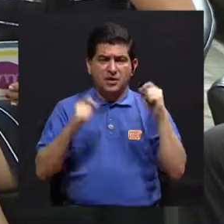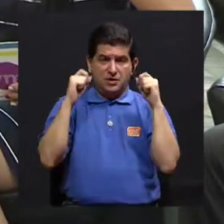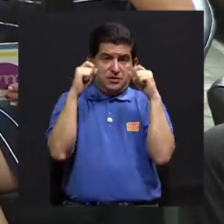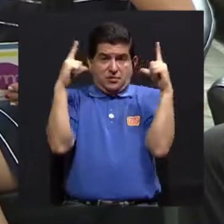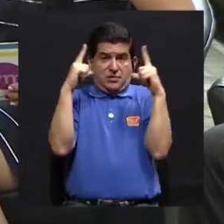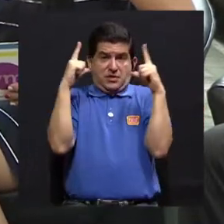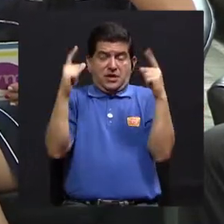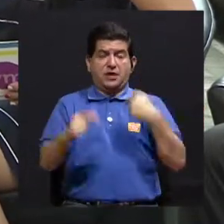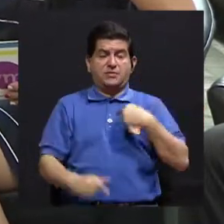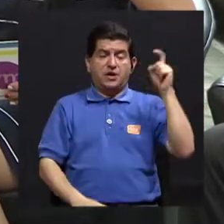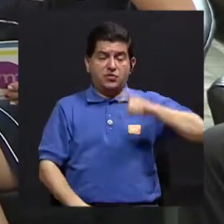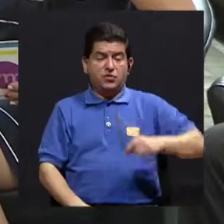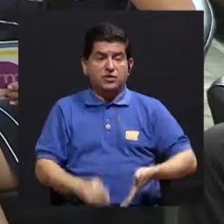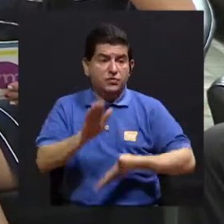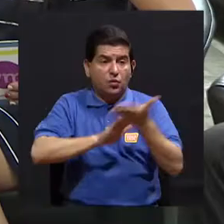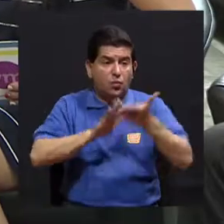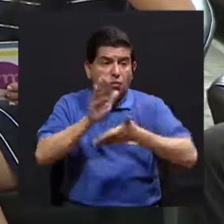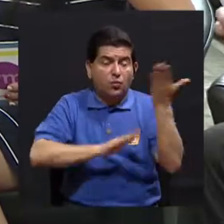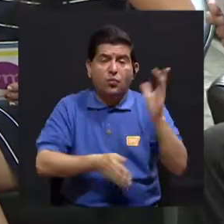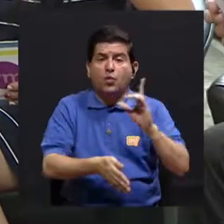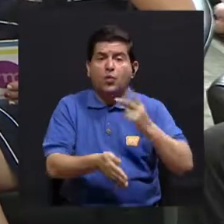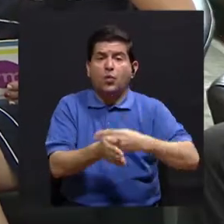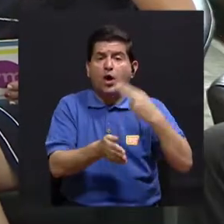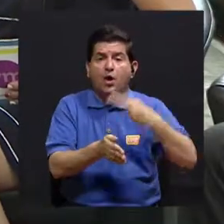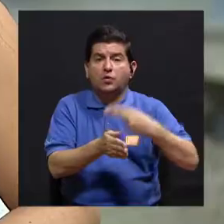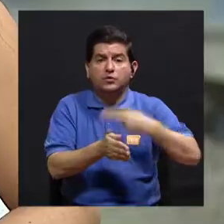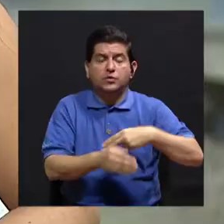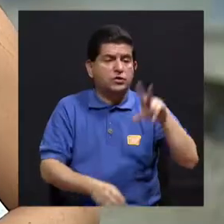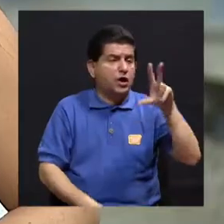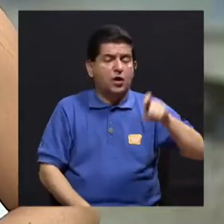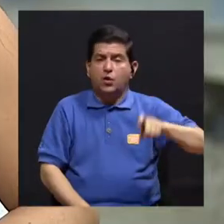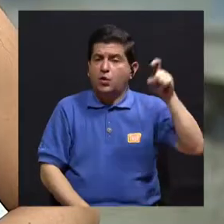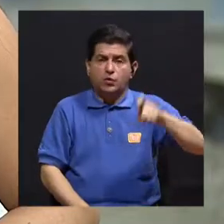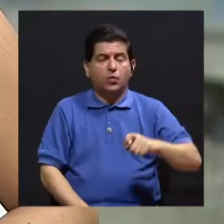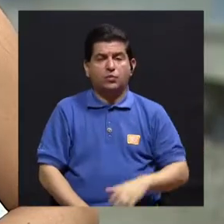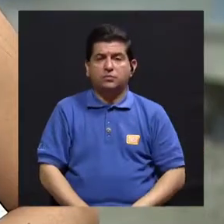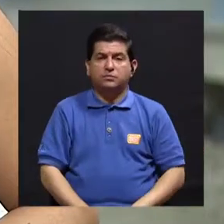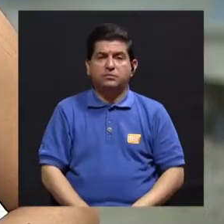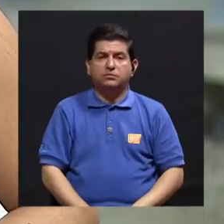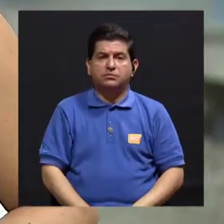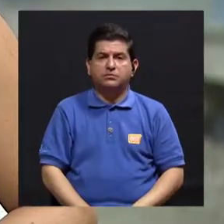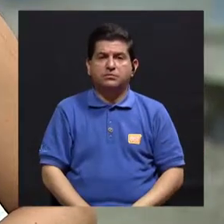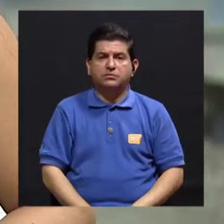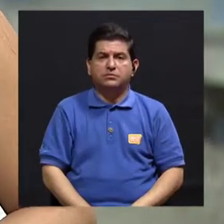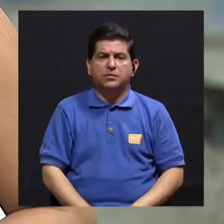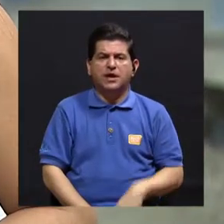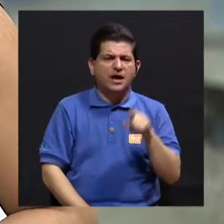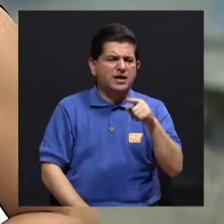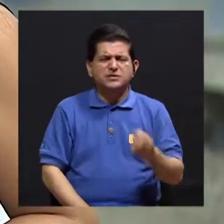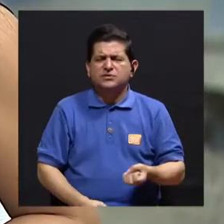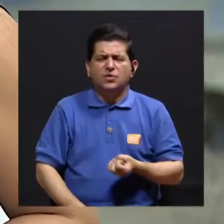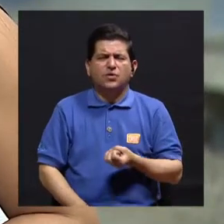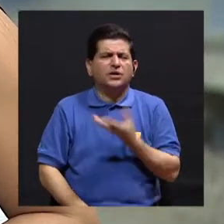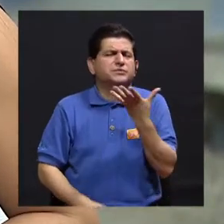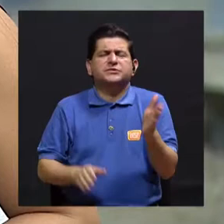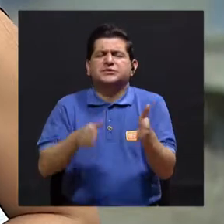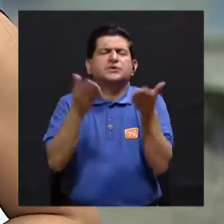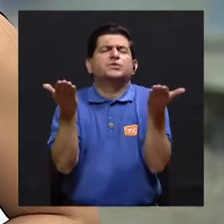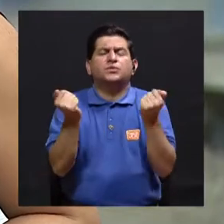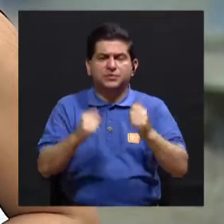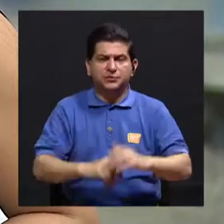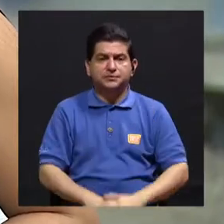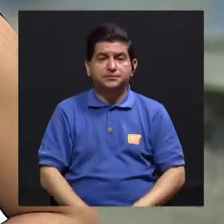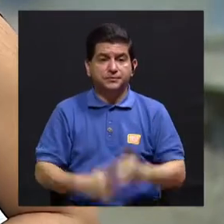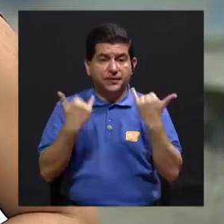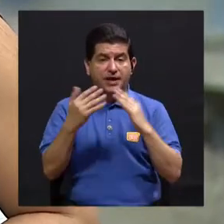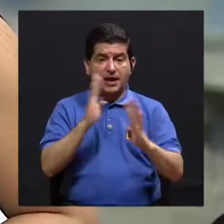me alarmo? ¿En qué momento tengo que salir en carrera al hospital o no es necesario? O sea, ¿cómo se manifiesta esto? ¿Cómo se De nuevo,